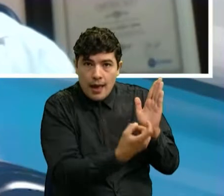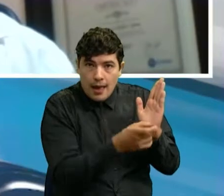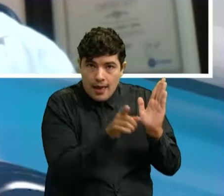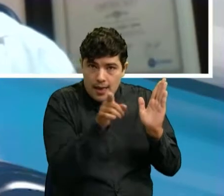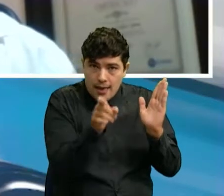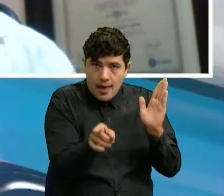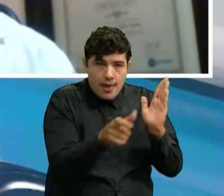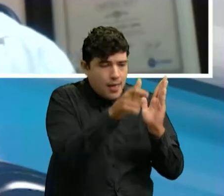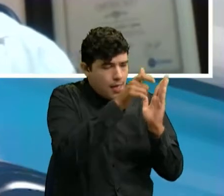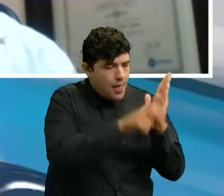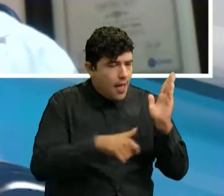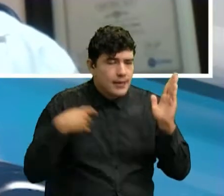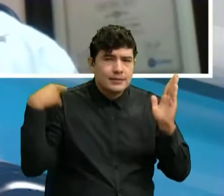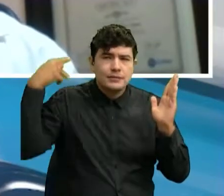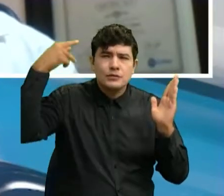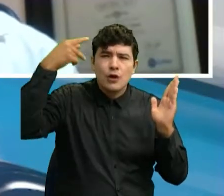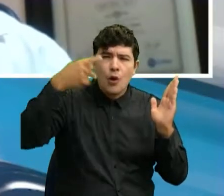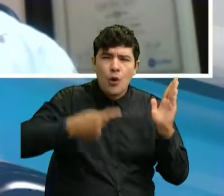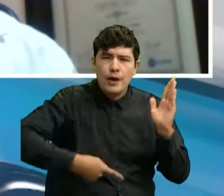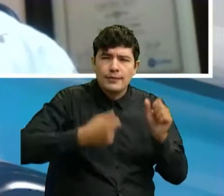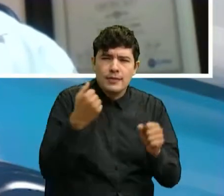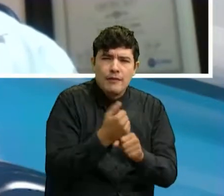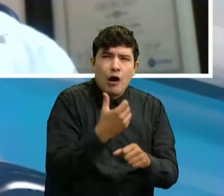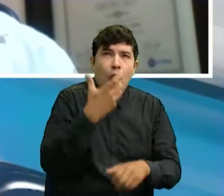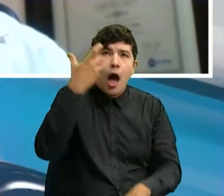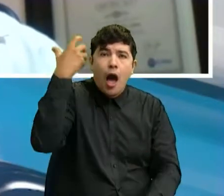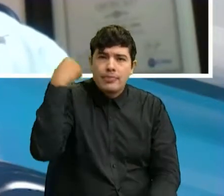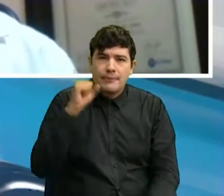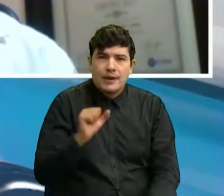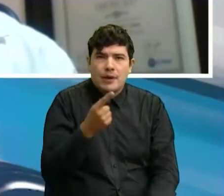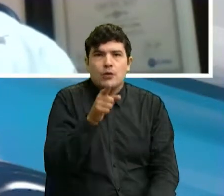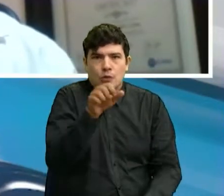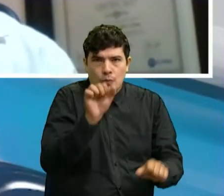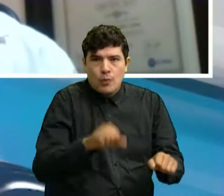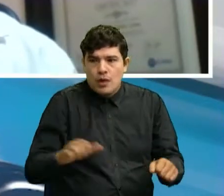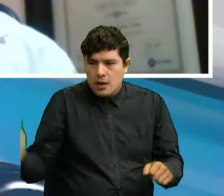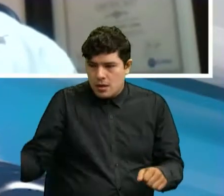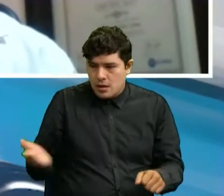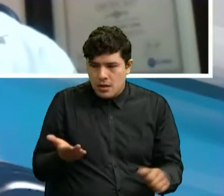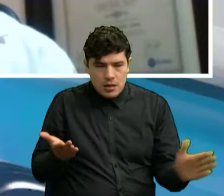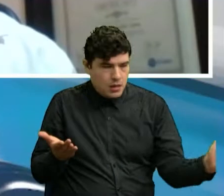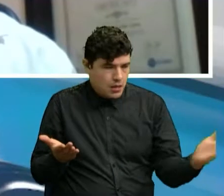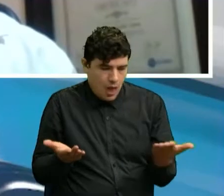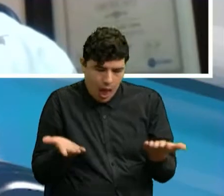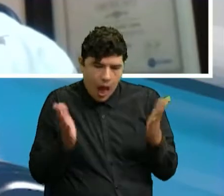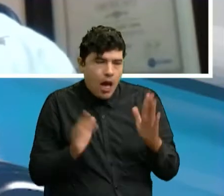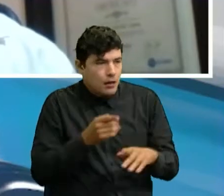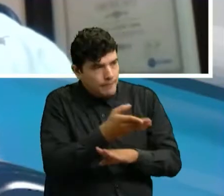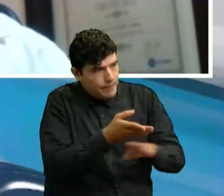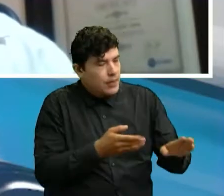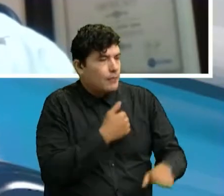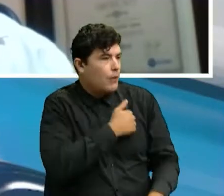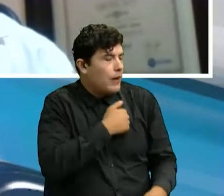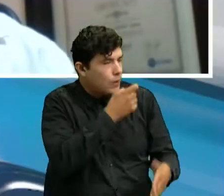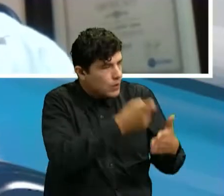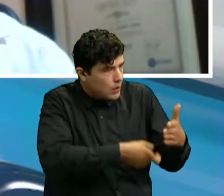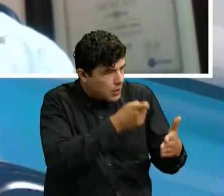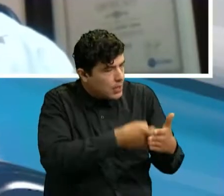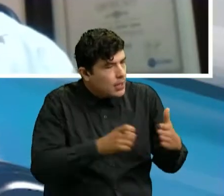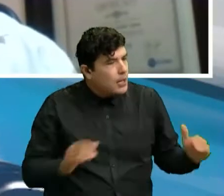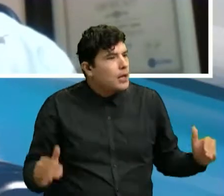la afiliación inicial y con estos documentos pues entrar a pedir una corrección a